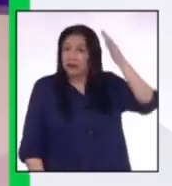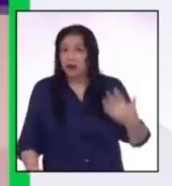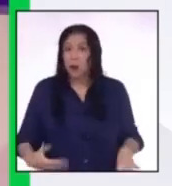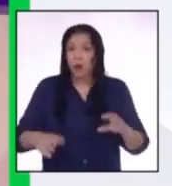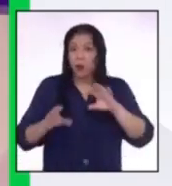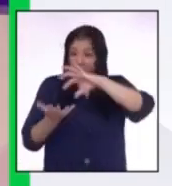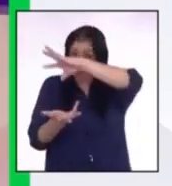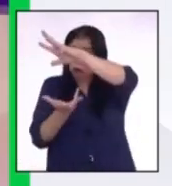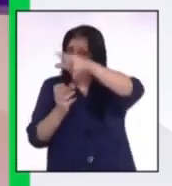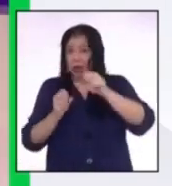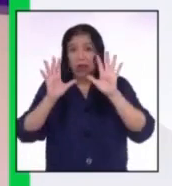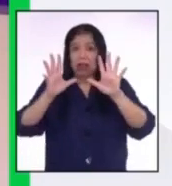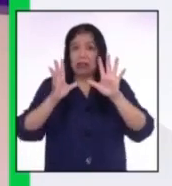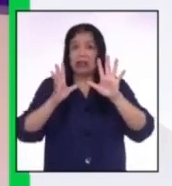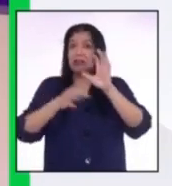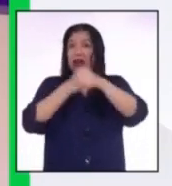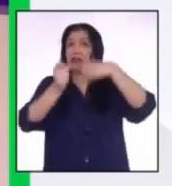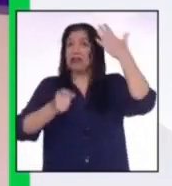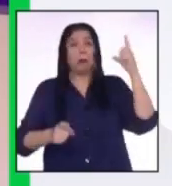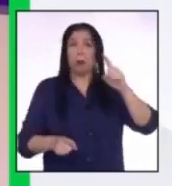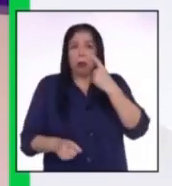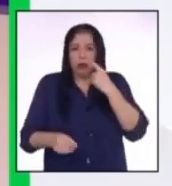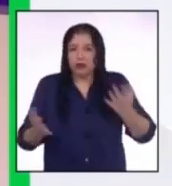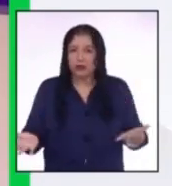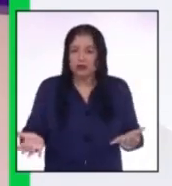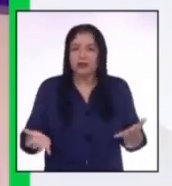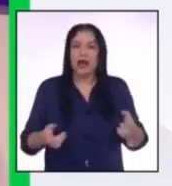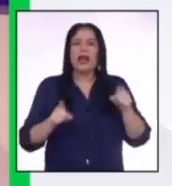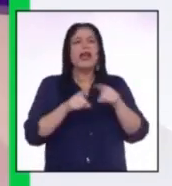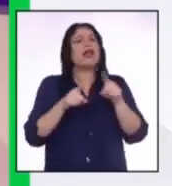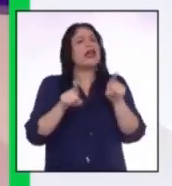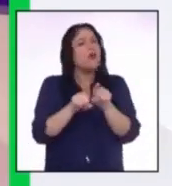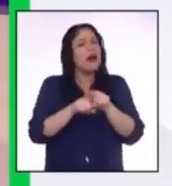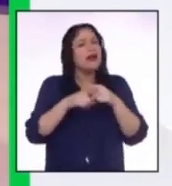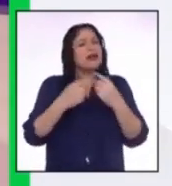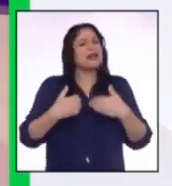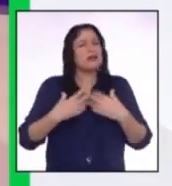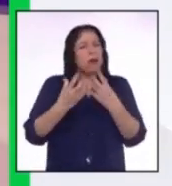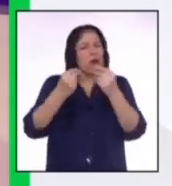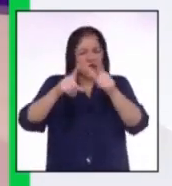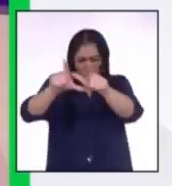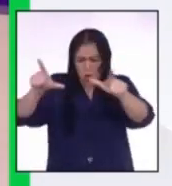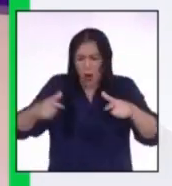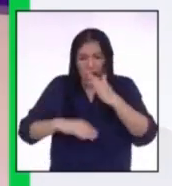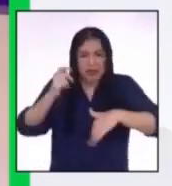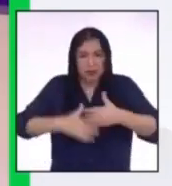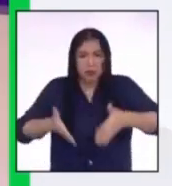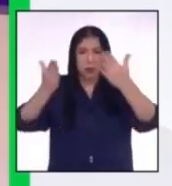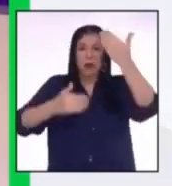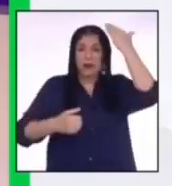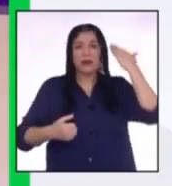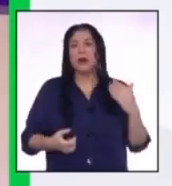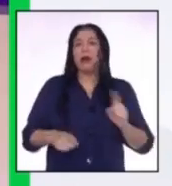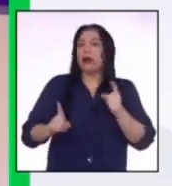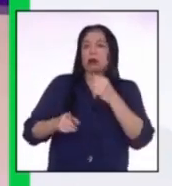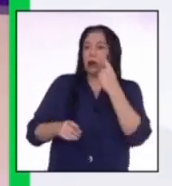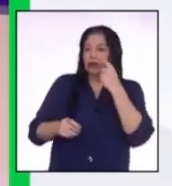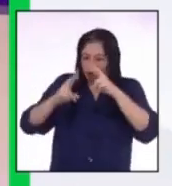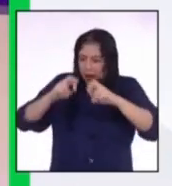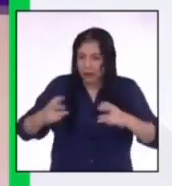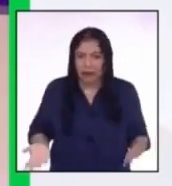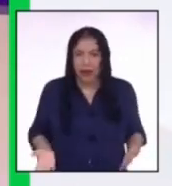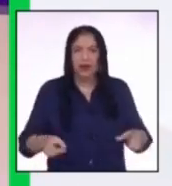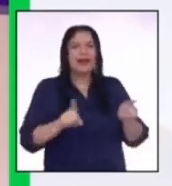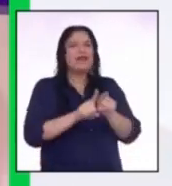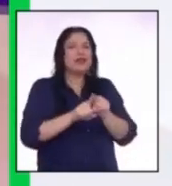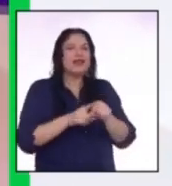hace menos 10 años igual que esto tenemos complejos arqueológicos que nunca han sido estudiados tenemos 80 por ciento de los láseres tropicales